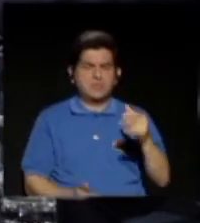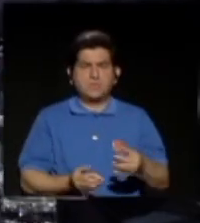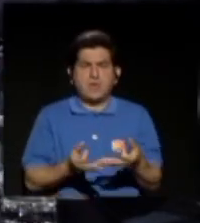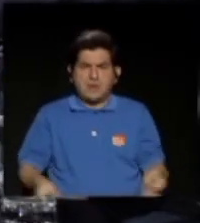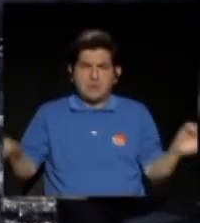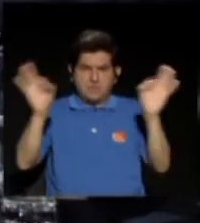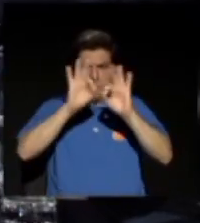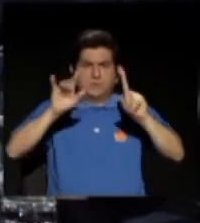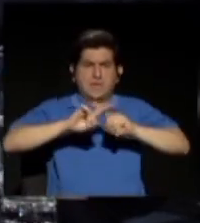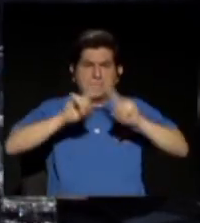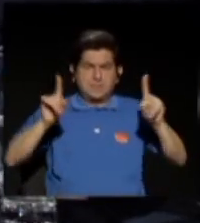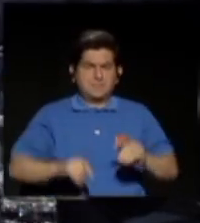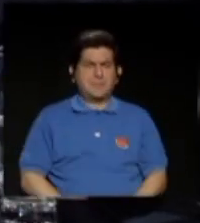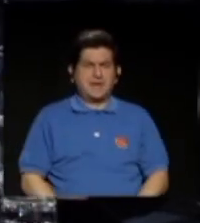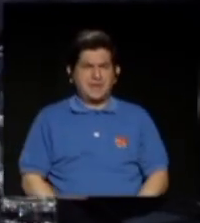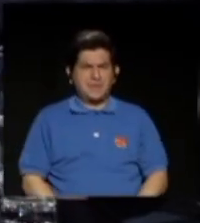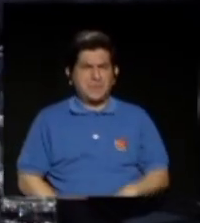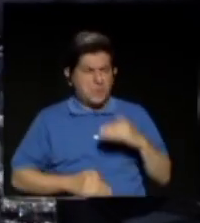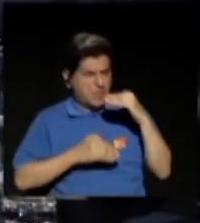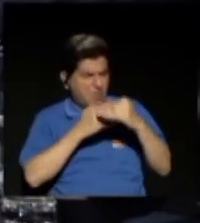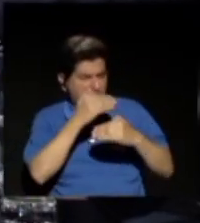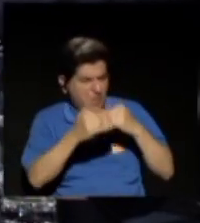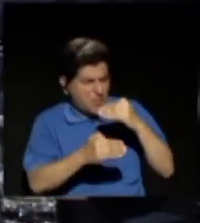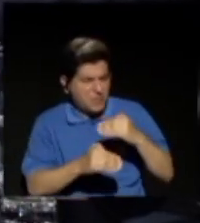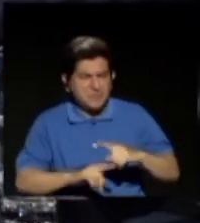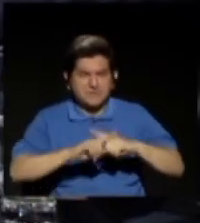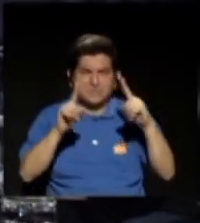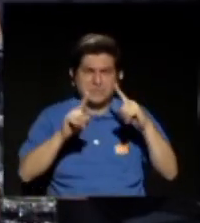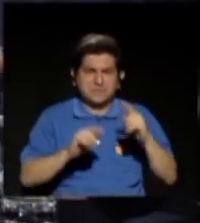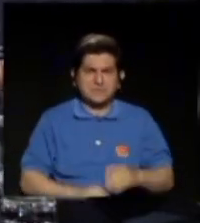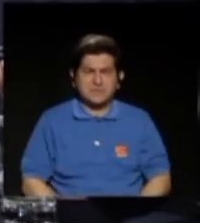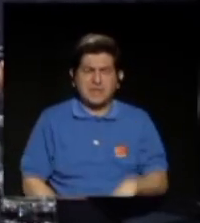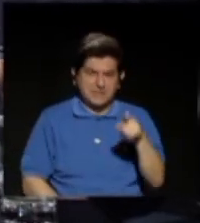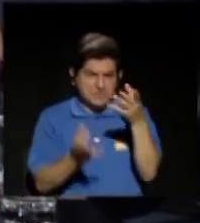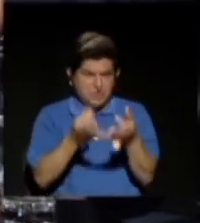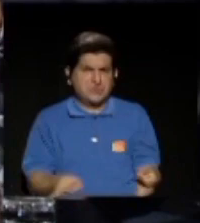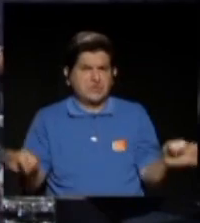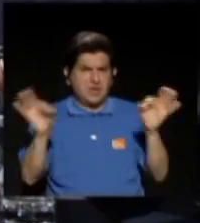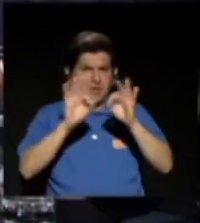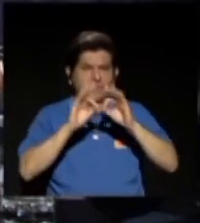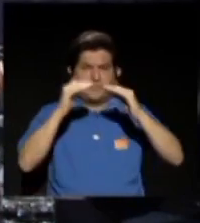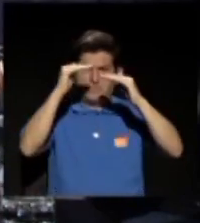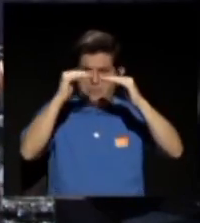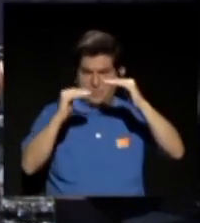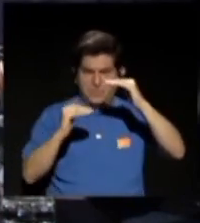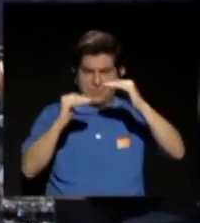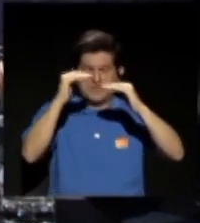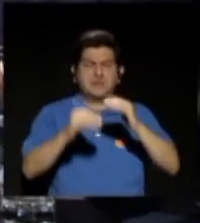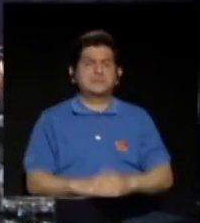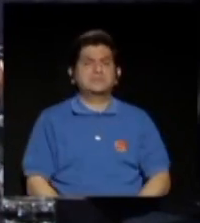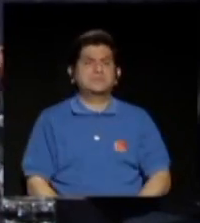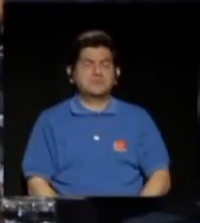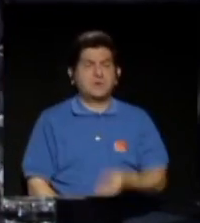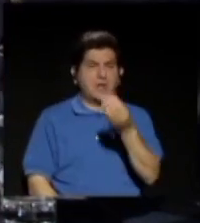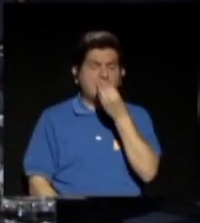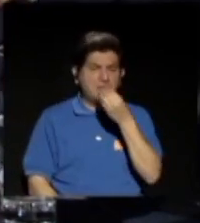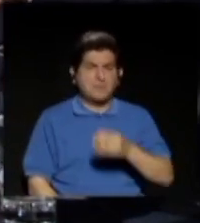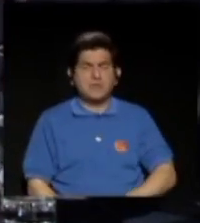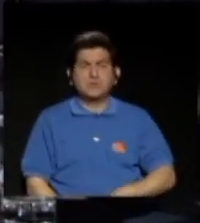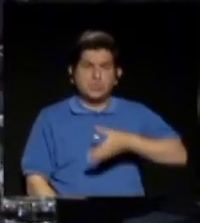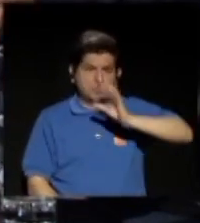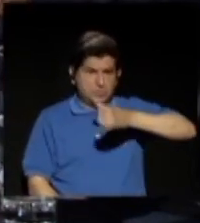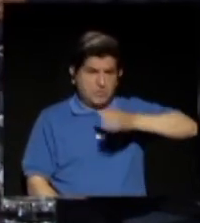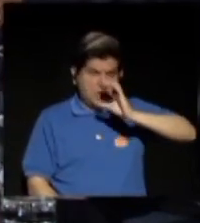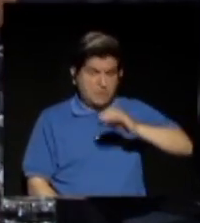una dinámica diferente un poco a nivel de la ponderación, porque efectivamente el grupo de alimentos y bebidas no alcohólicas que tenía una